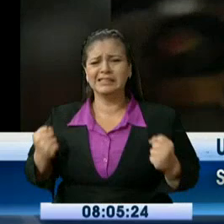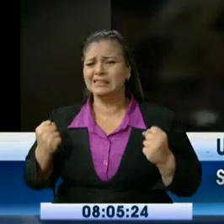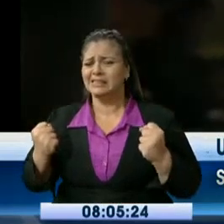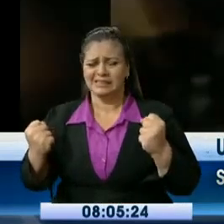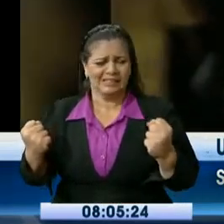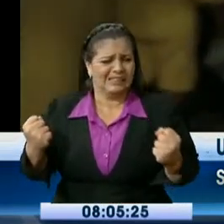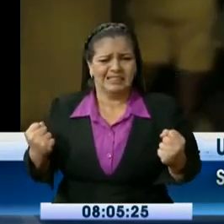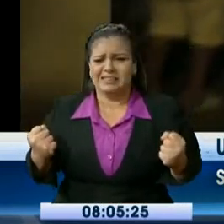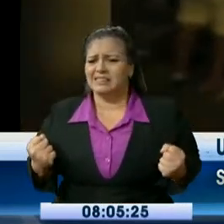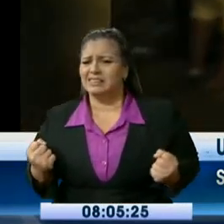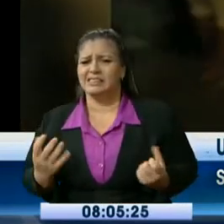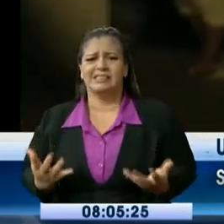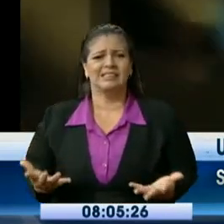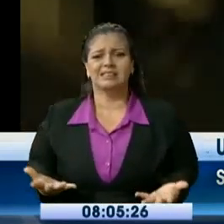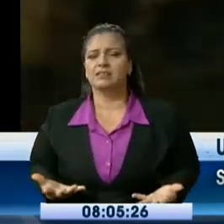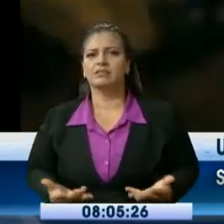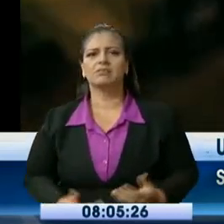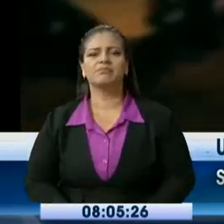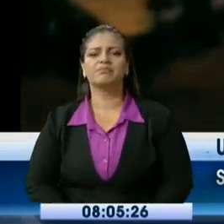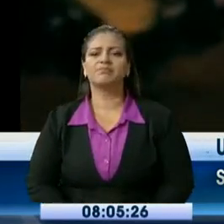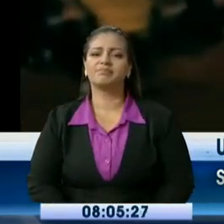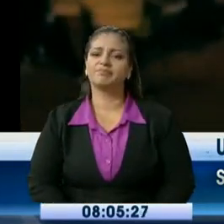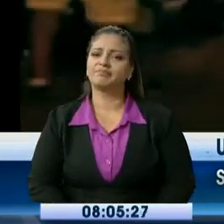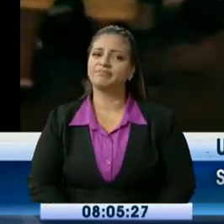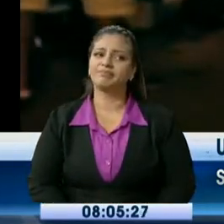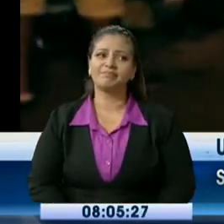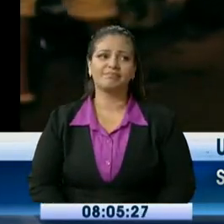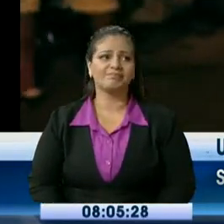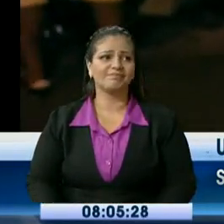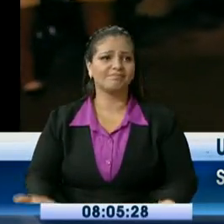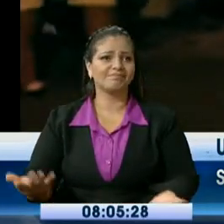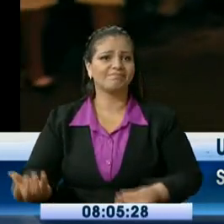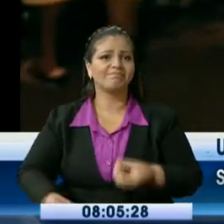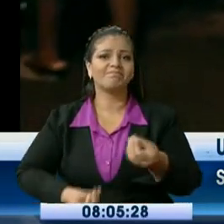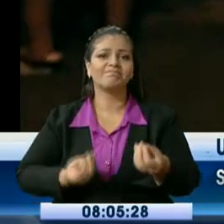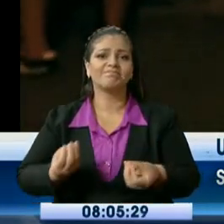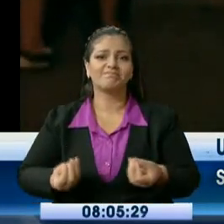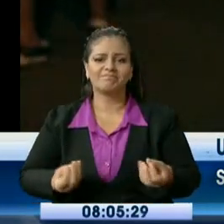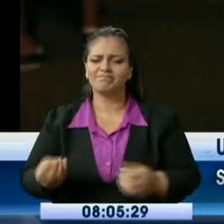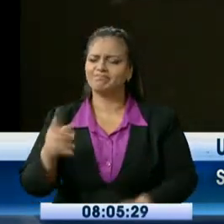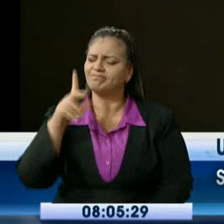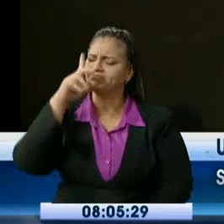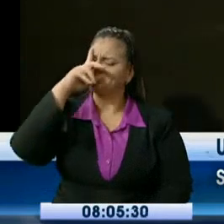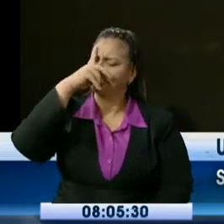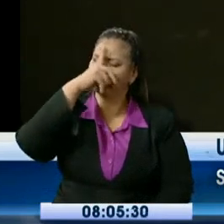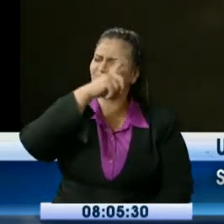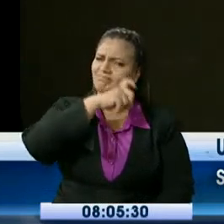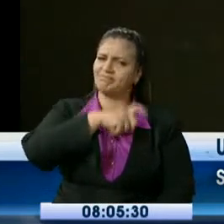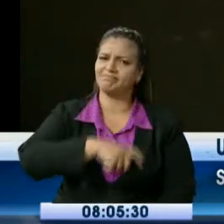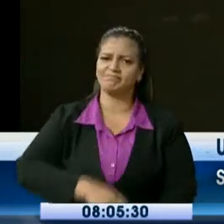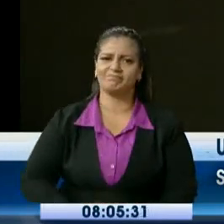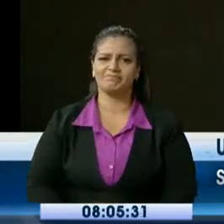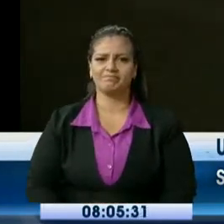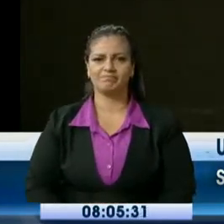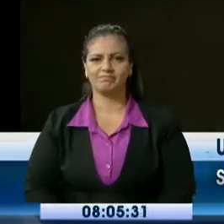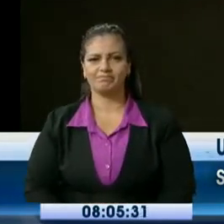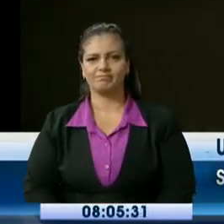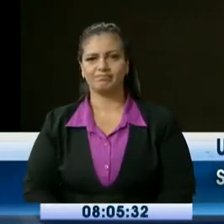observar. Trataba de buscar solución ante la situación, que era bastante difícil de controlar.